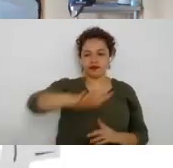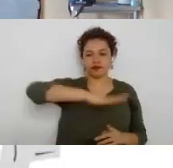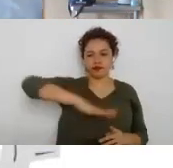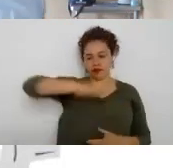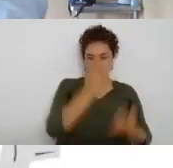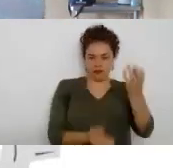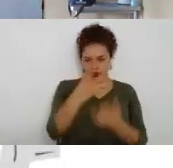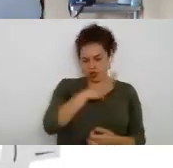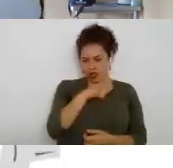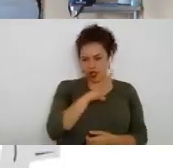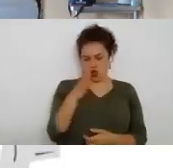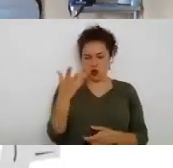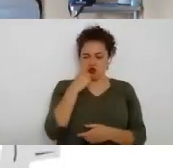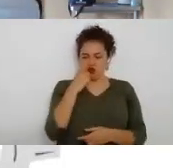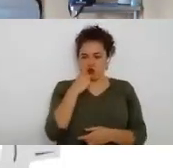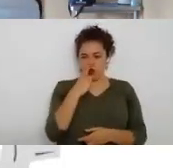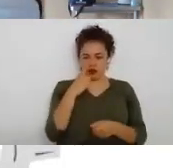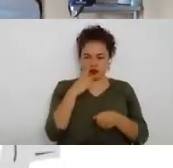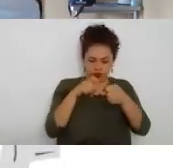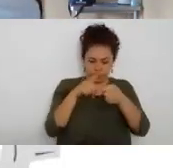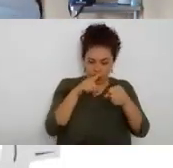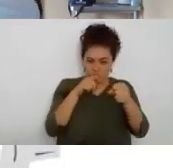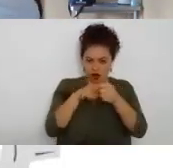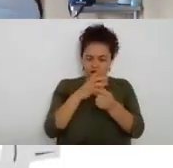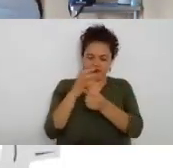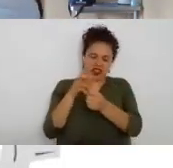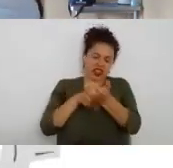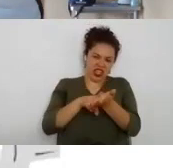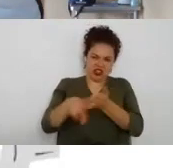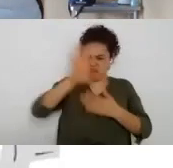un color ya negro, así como si estuviese carbonizado. ¿Ok?